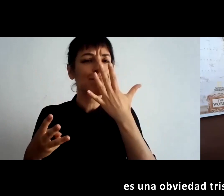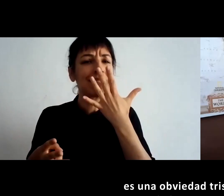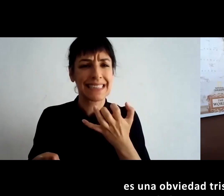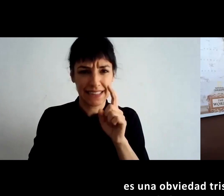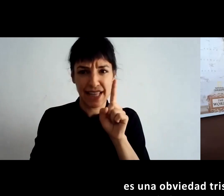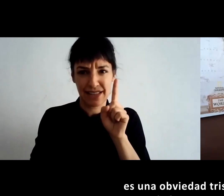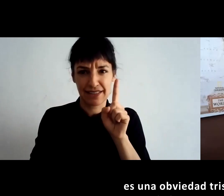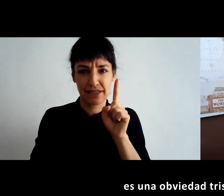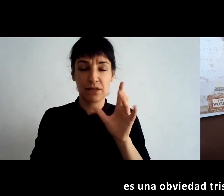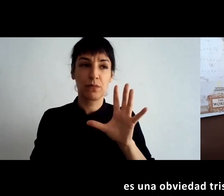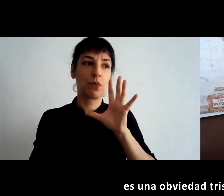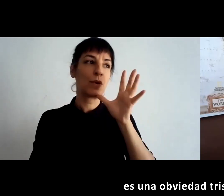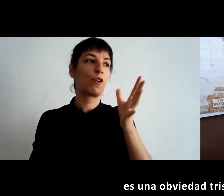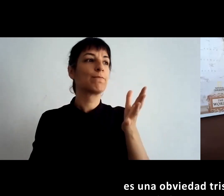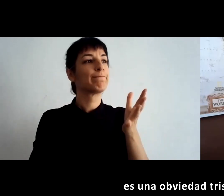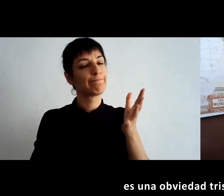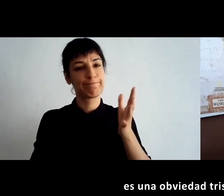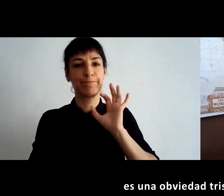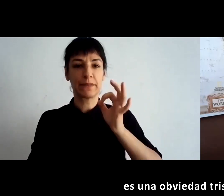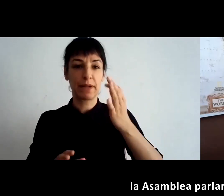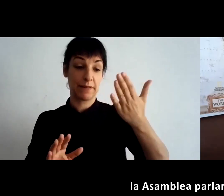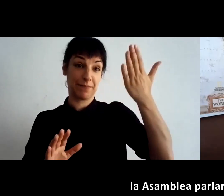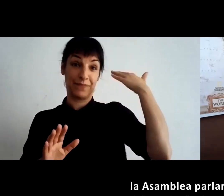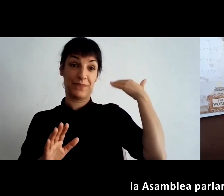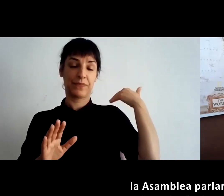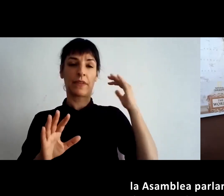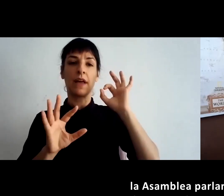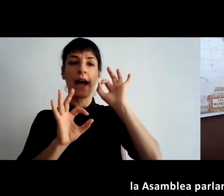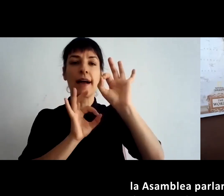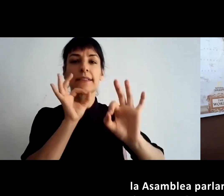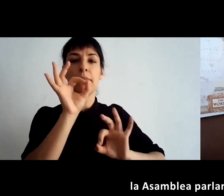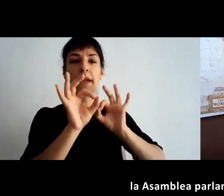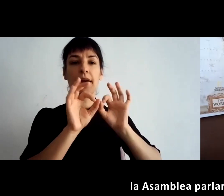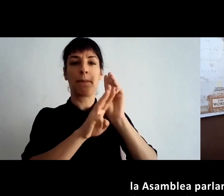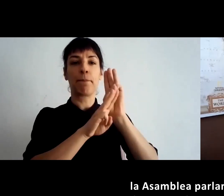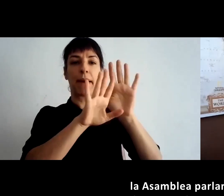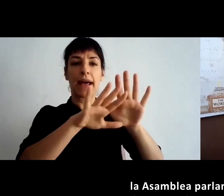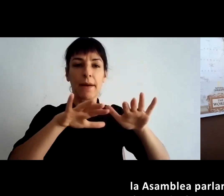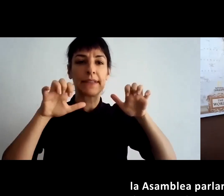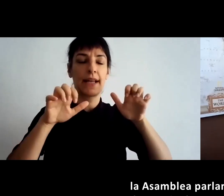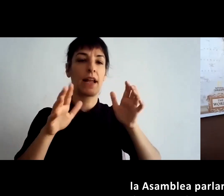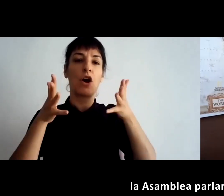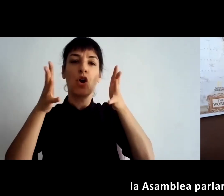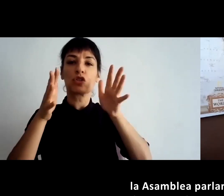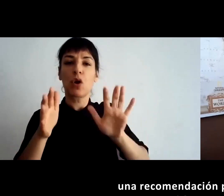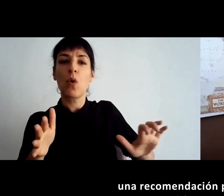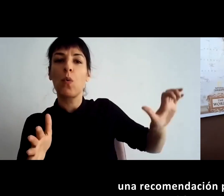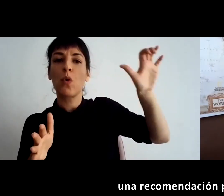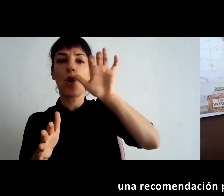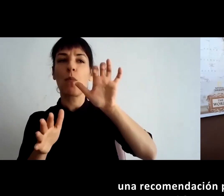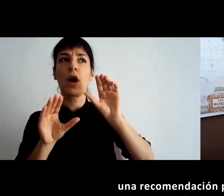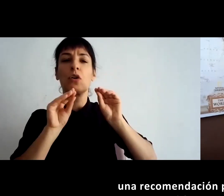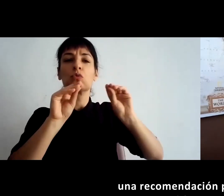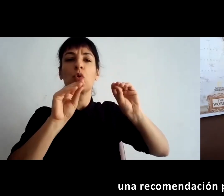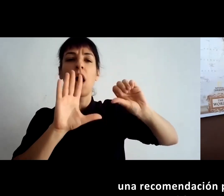verdad que en su momento la Asamblea Parlamentaria del Consejo de Europa aprobó una recomendación